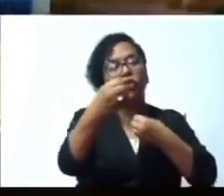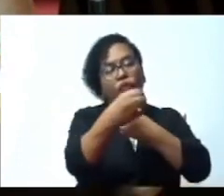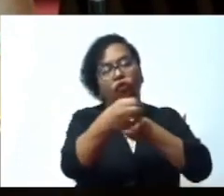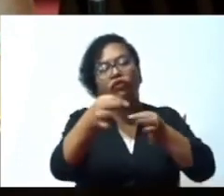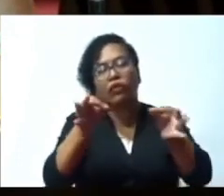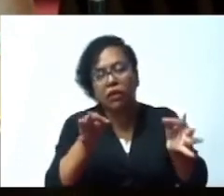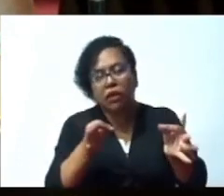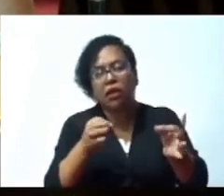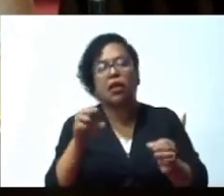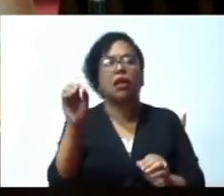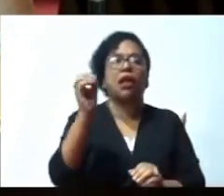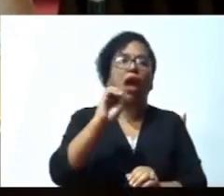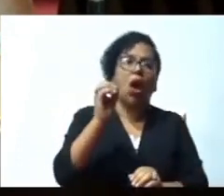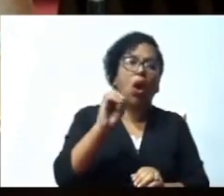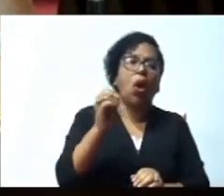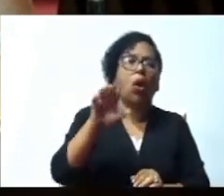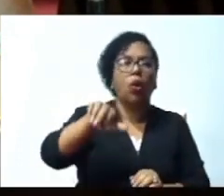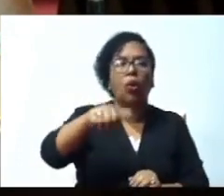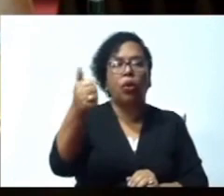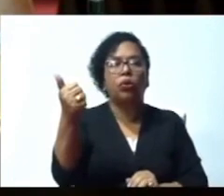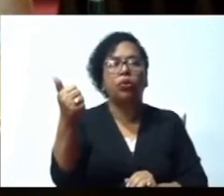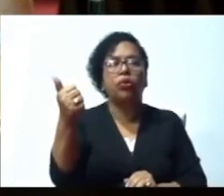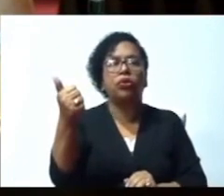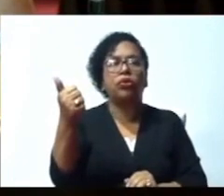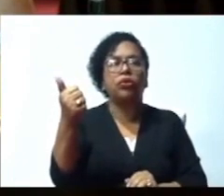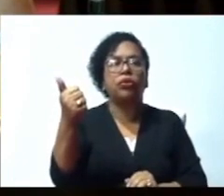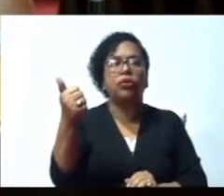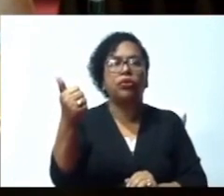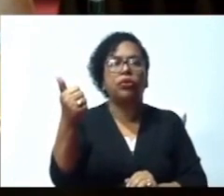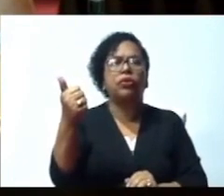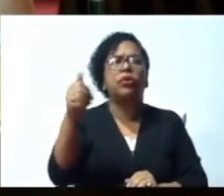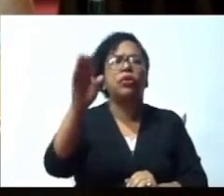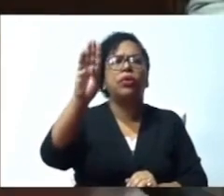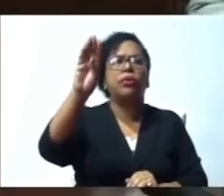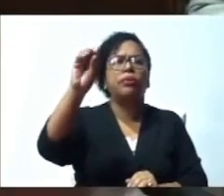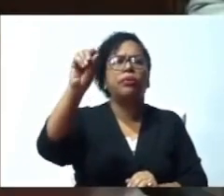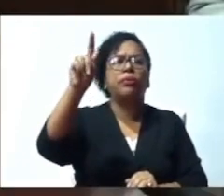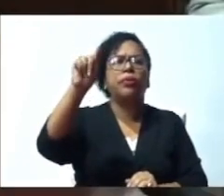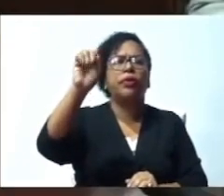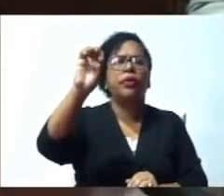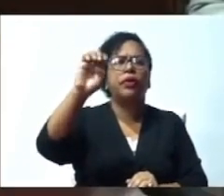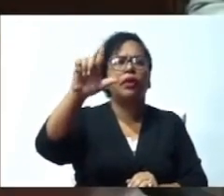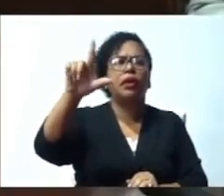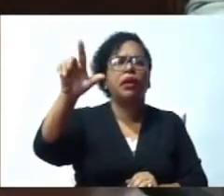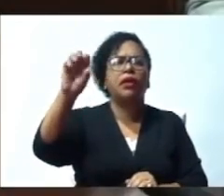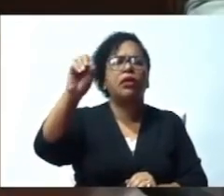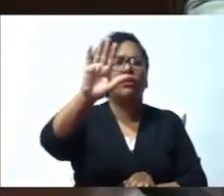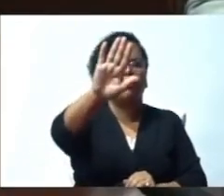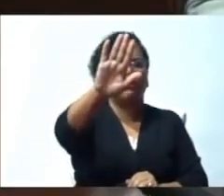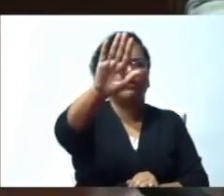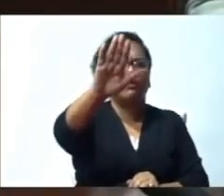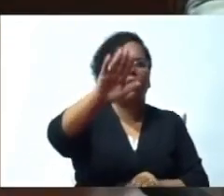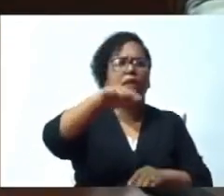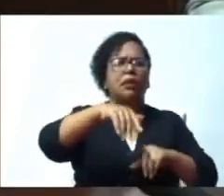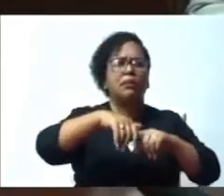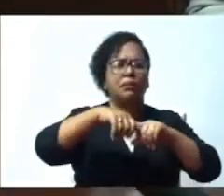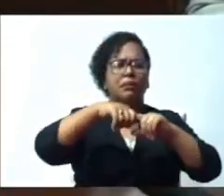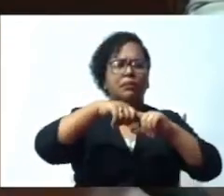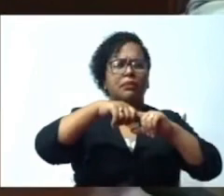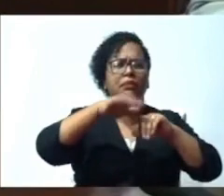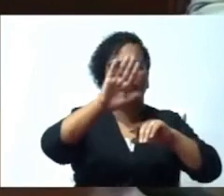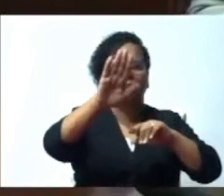en el departamento de comisiones botello Discúlpame quiero solicitarle tenemos el